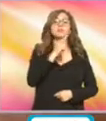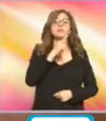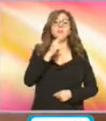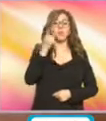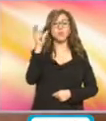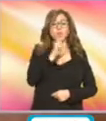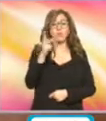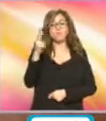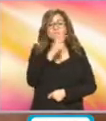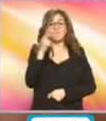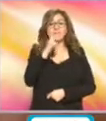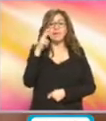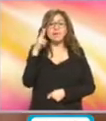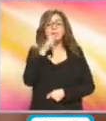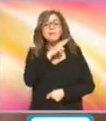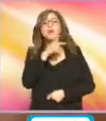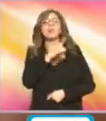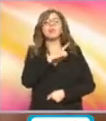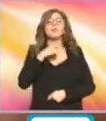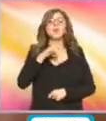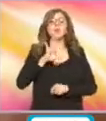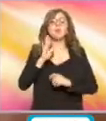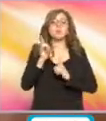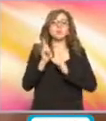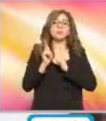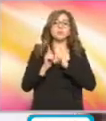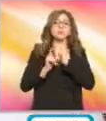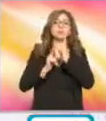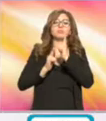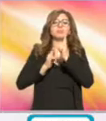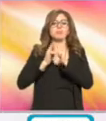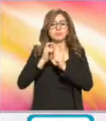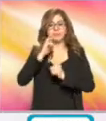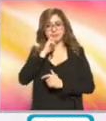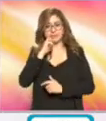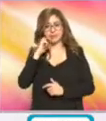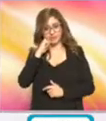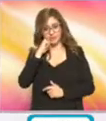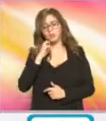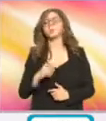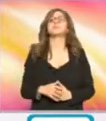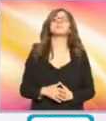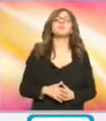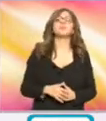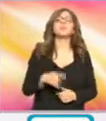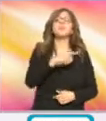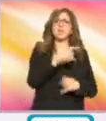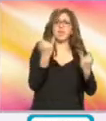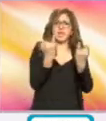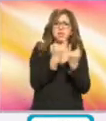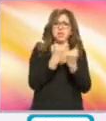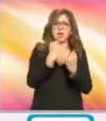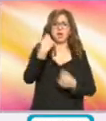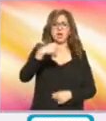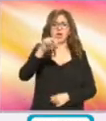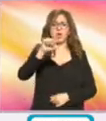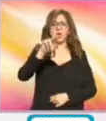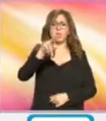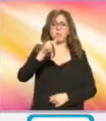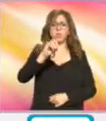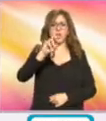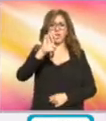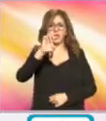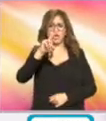Sí. parar. Esto Bajarle a la respiración. ¿Esto aplica también, por ejemplo, en el autoerotismo o es nada más una relación de pareja? Esto qué